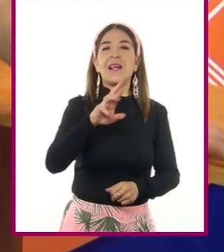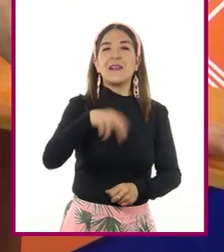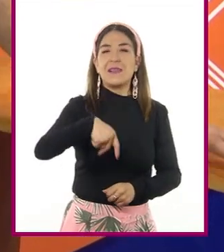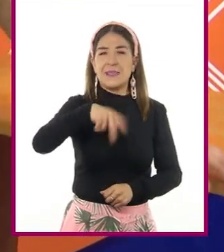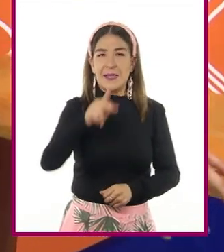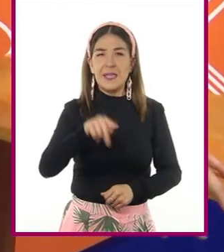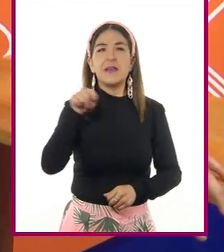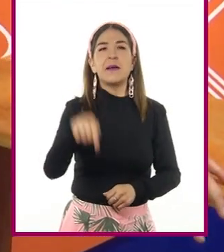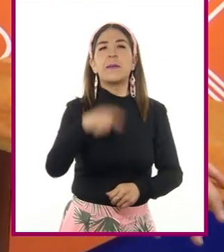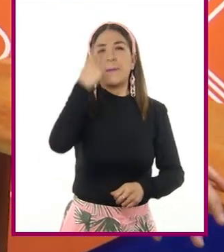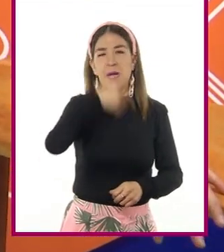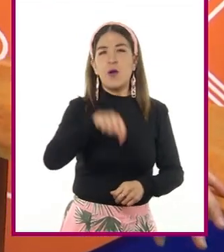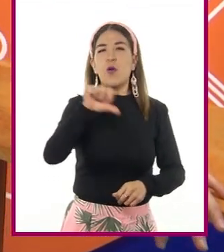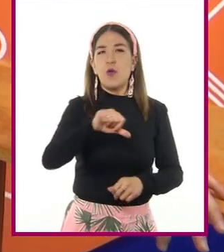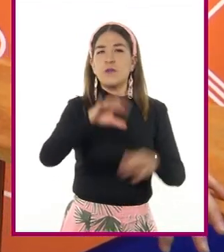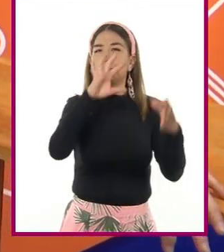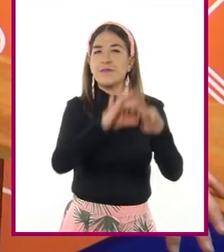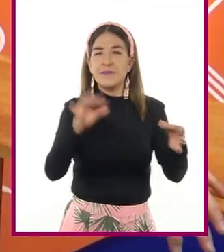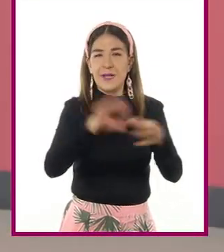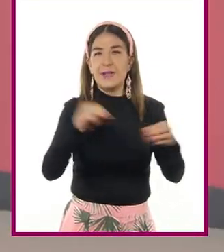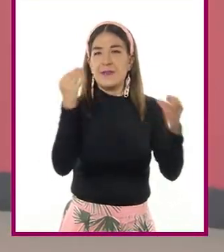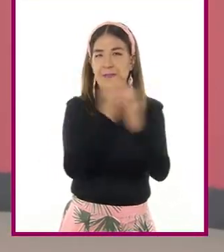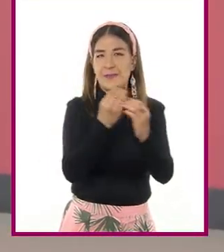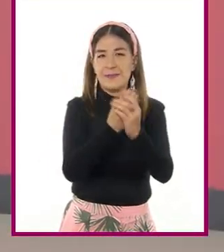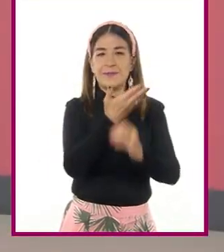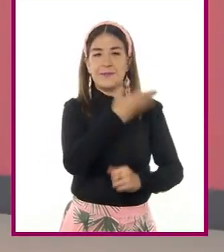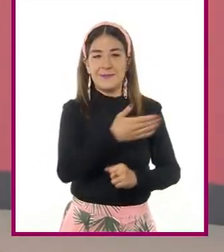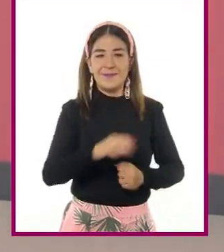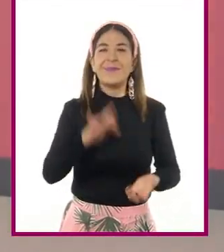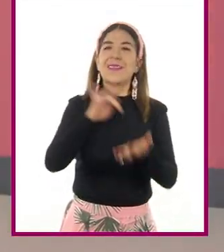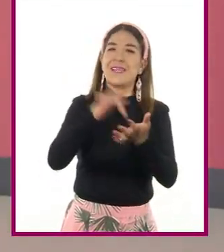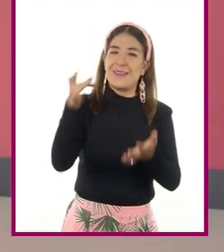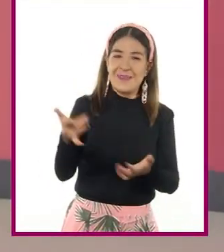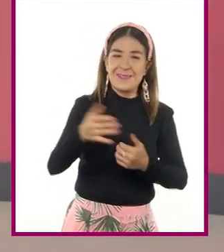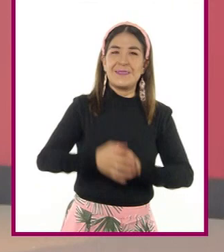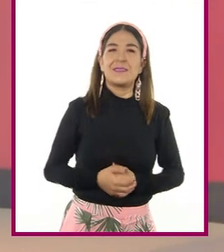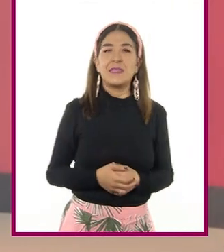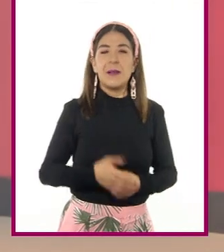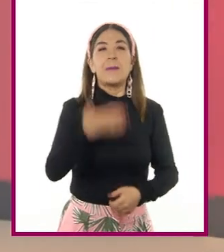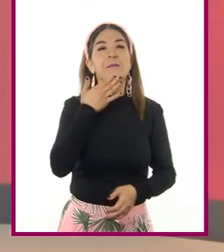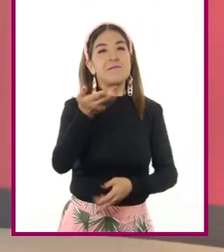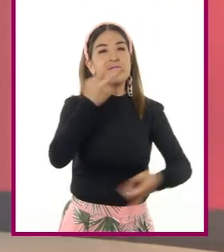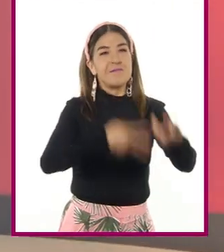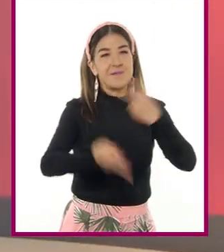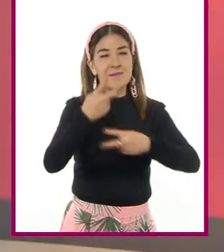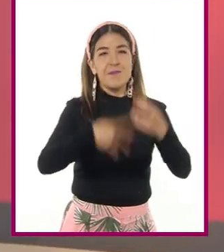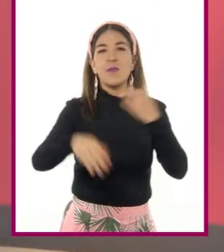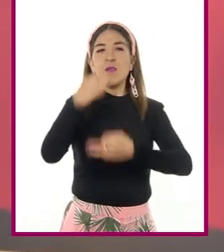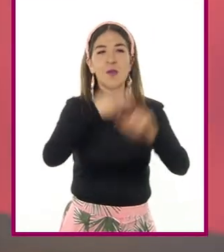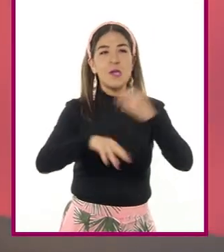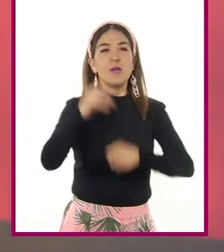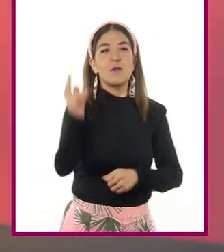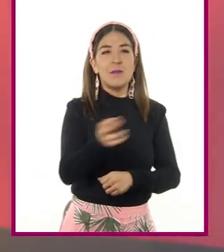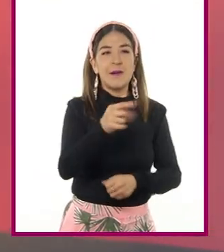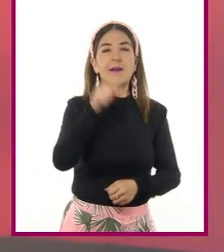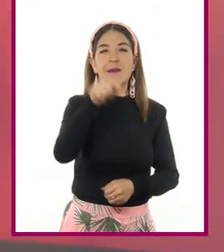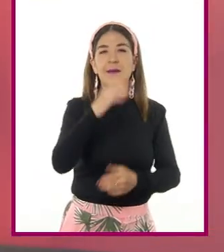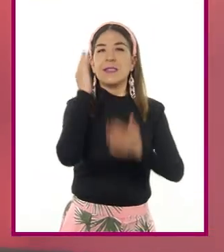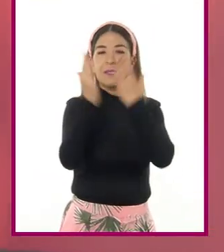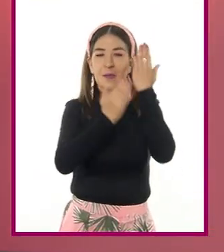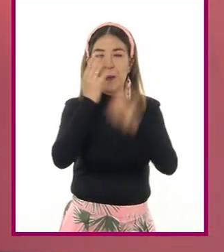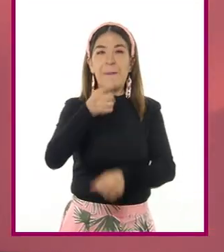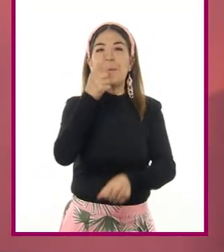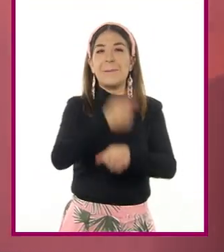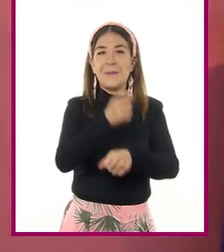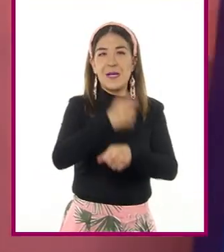quien se encargará del desarrollo de la sesión. Gracias, Enrique. Bienvenidas y bienvenidos sean todos ustedes, estudiantes de primer